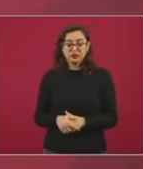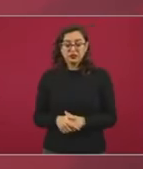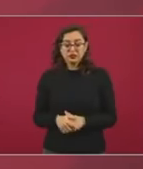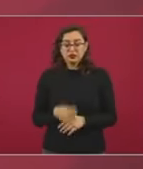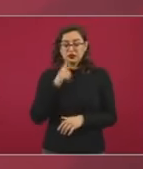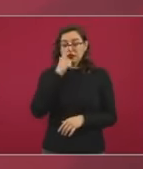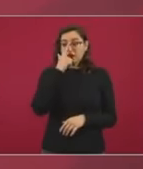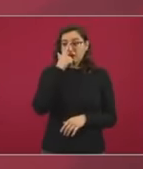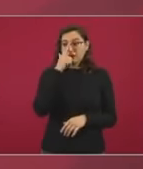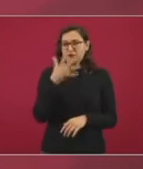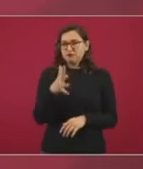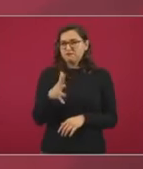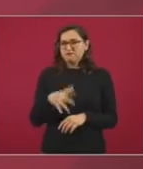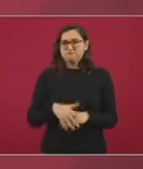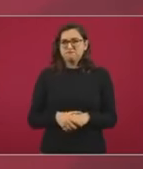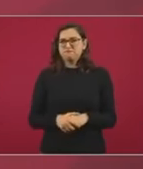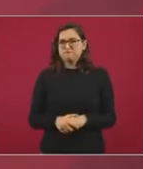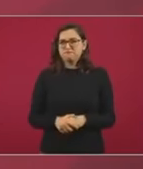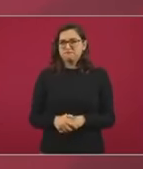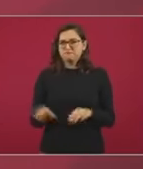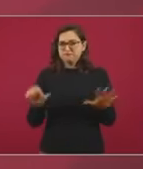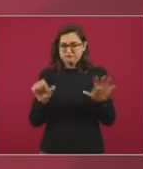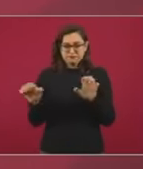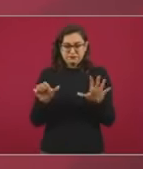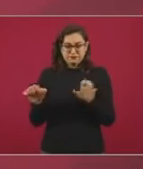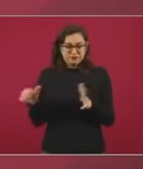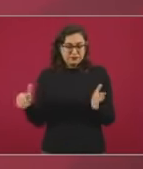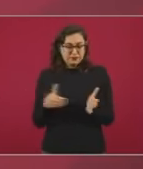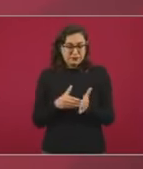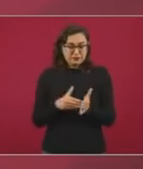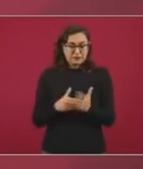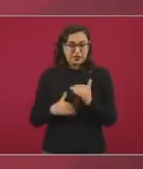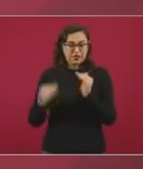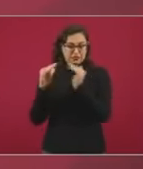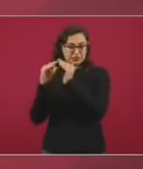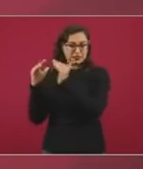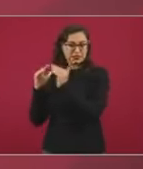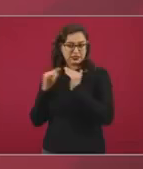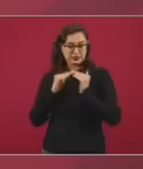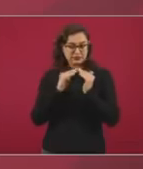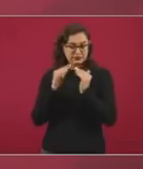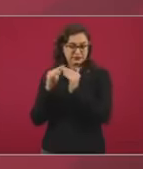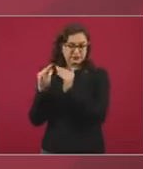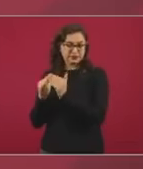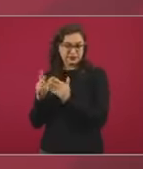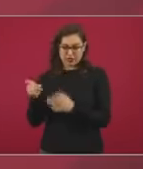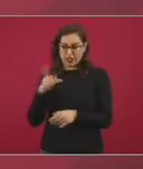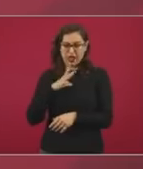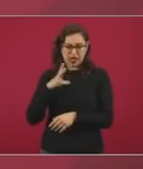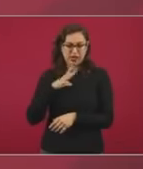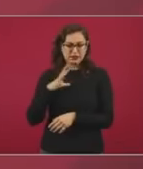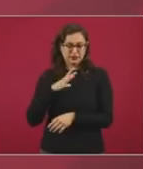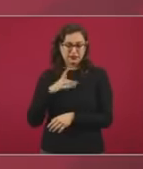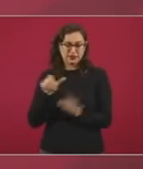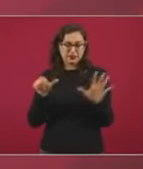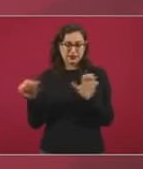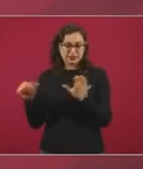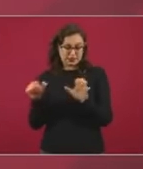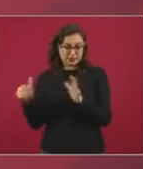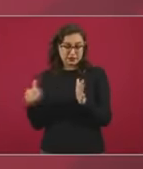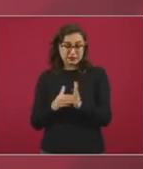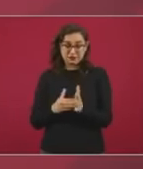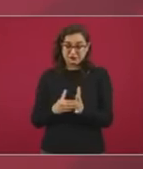Deben haber alrededor de 600,000 viviendas, hogares en Tabasco,